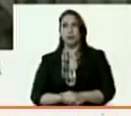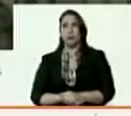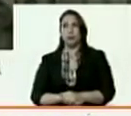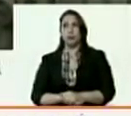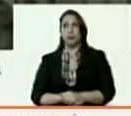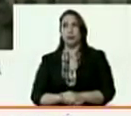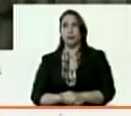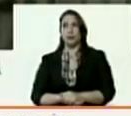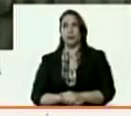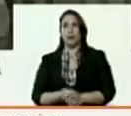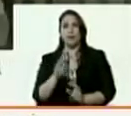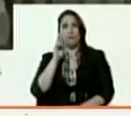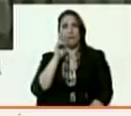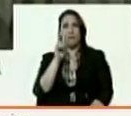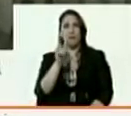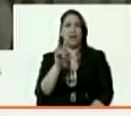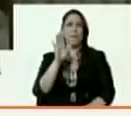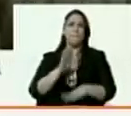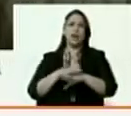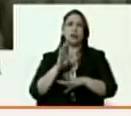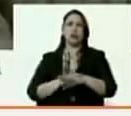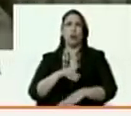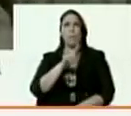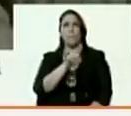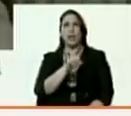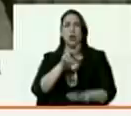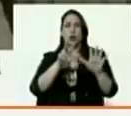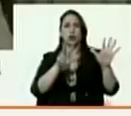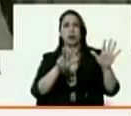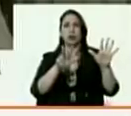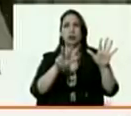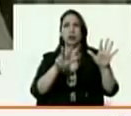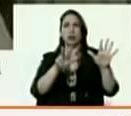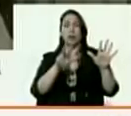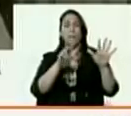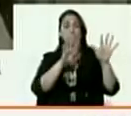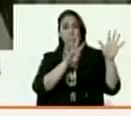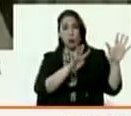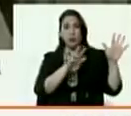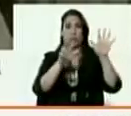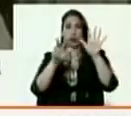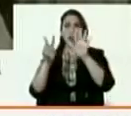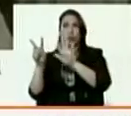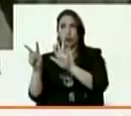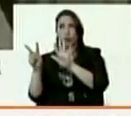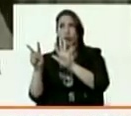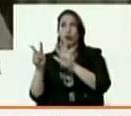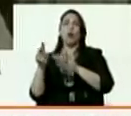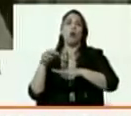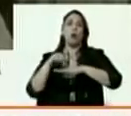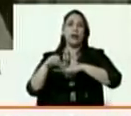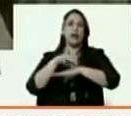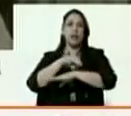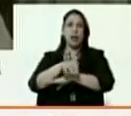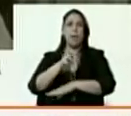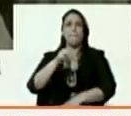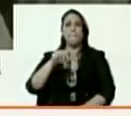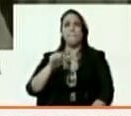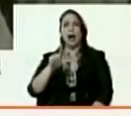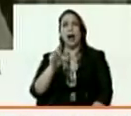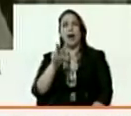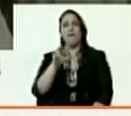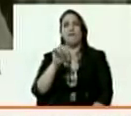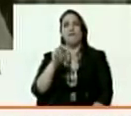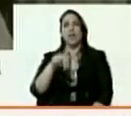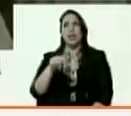Basta ver lo que ocurrió en 1982 con las Islas Malvinas